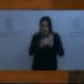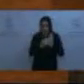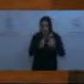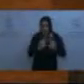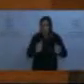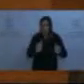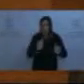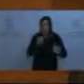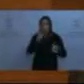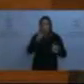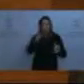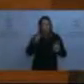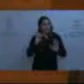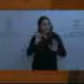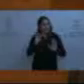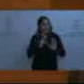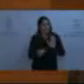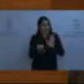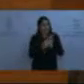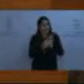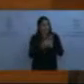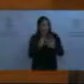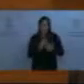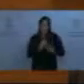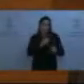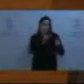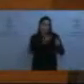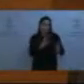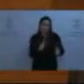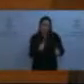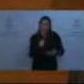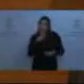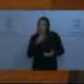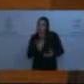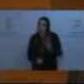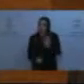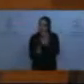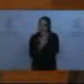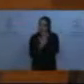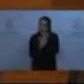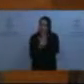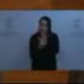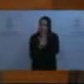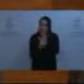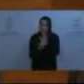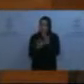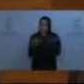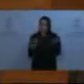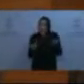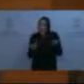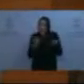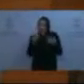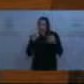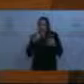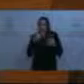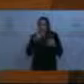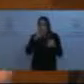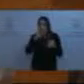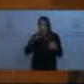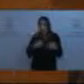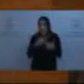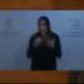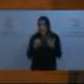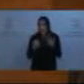en las bases del 13 que usted aprobó, y ahora se incluyen y tampoco se introdujeron en el 16